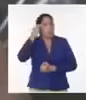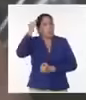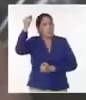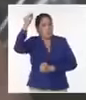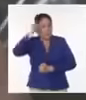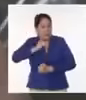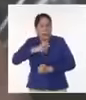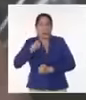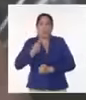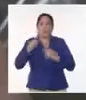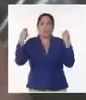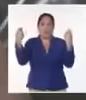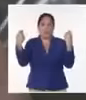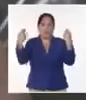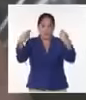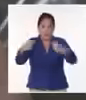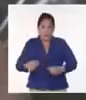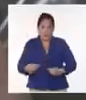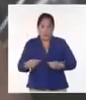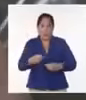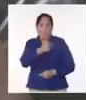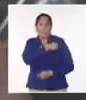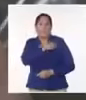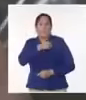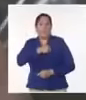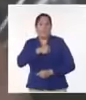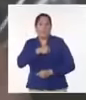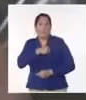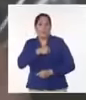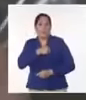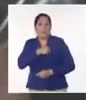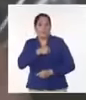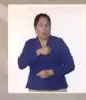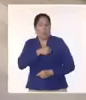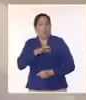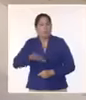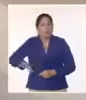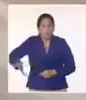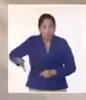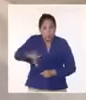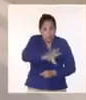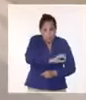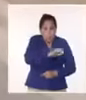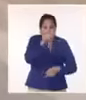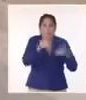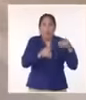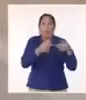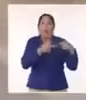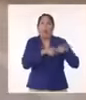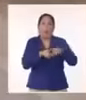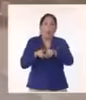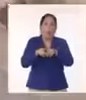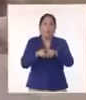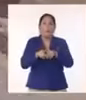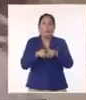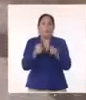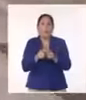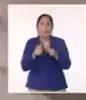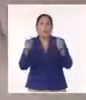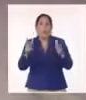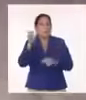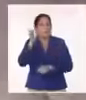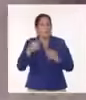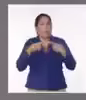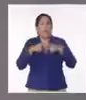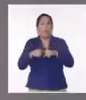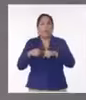decidió con la fuerza en Minin, en una cadena integral, acompañar la mayor parte del tiempo el